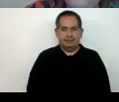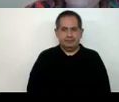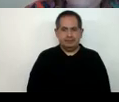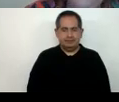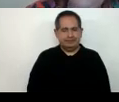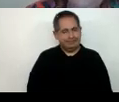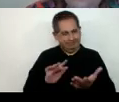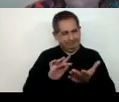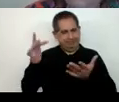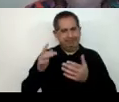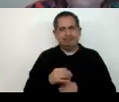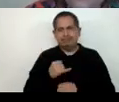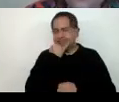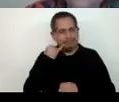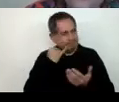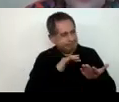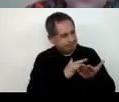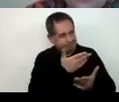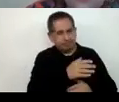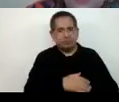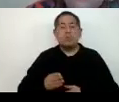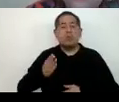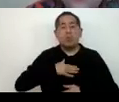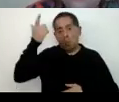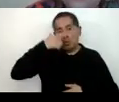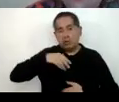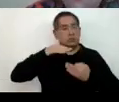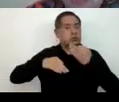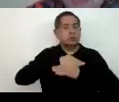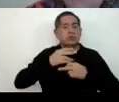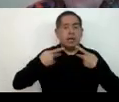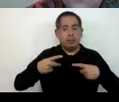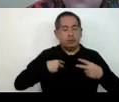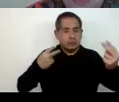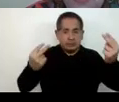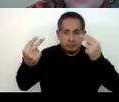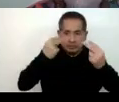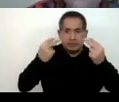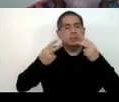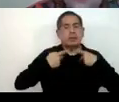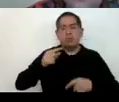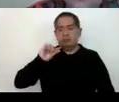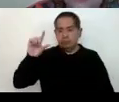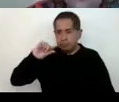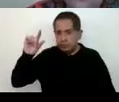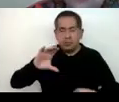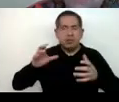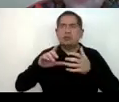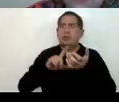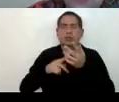Gracias, gracias Irene. Bueno, pues buenas noches a todas las personas que nos acompañan, profesionales, personas